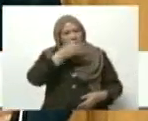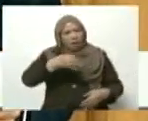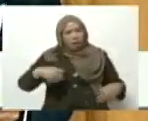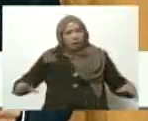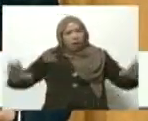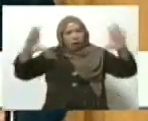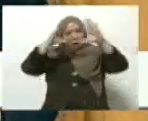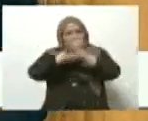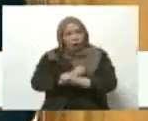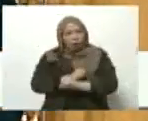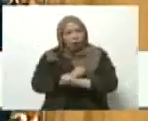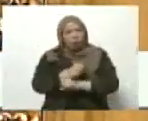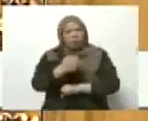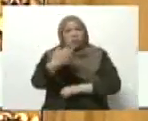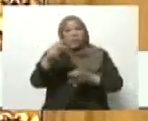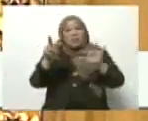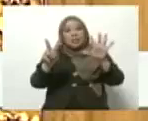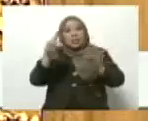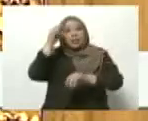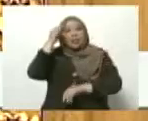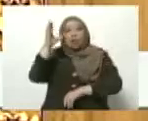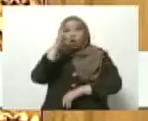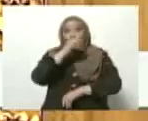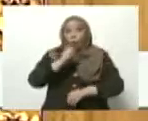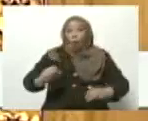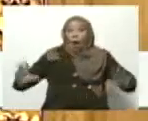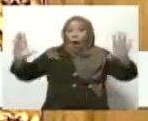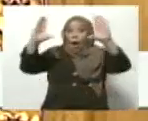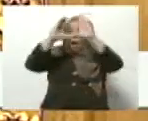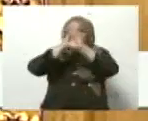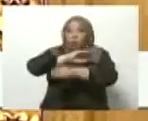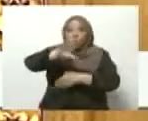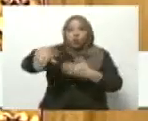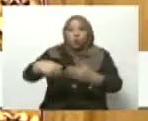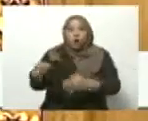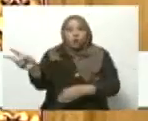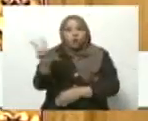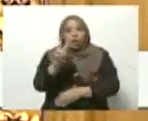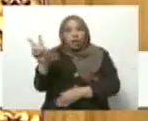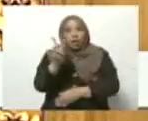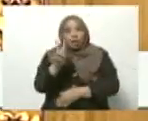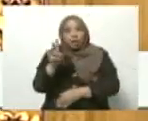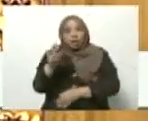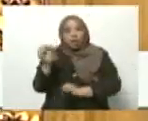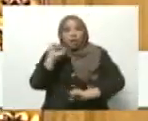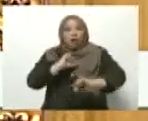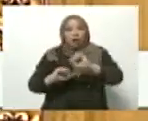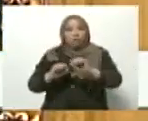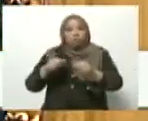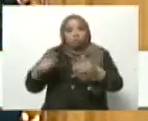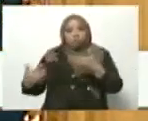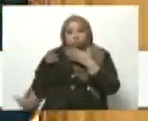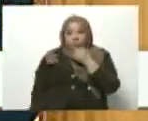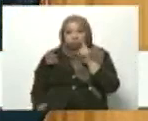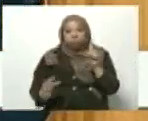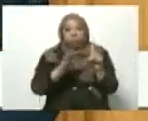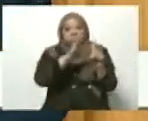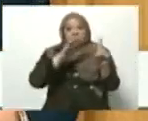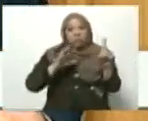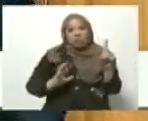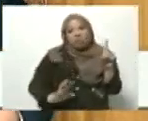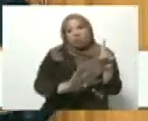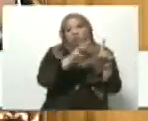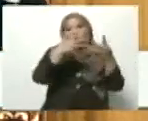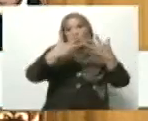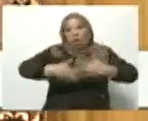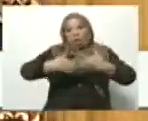apagón gigantesco nacional que duró una semana y que obviamente fue un ataque terrorista contra la infraestructura vital,